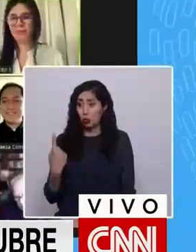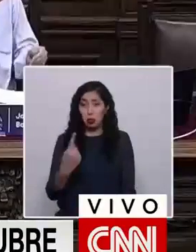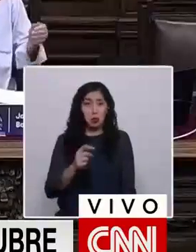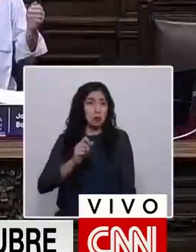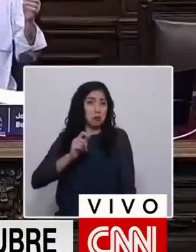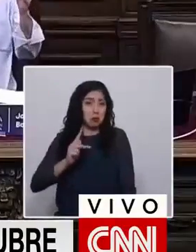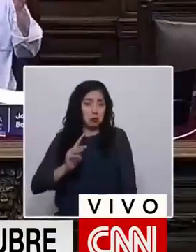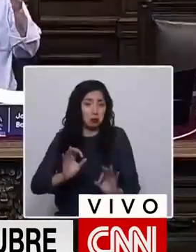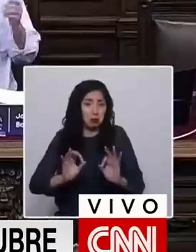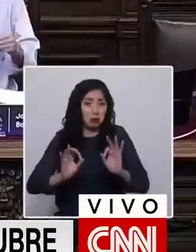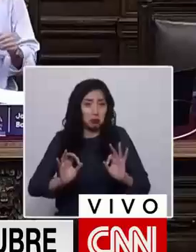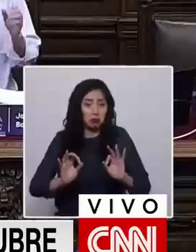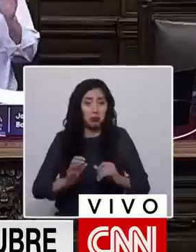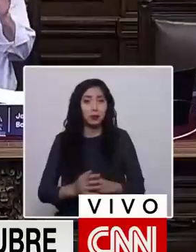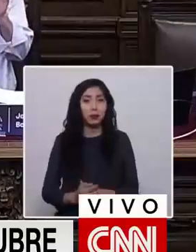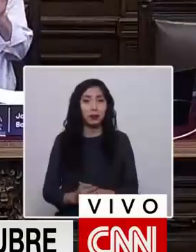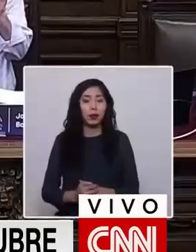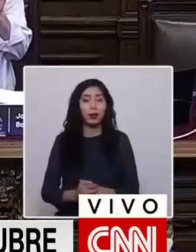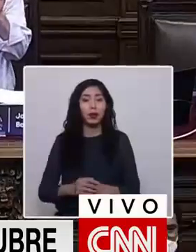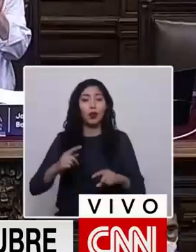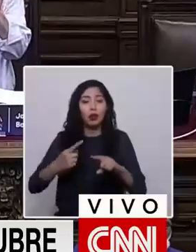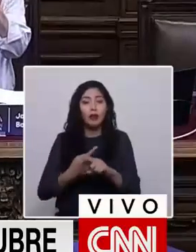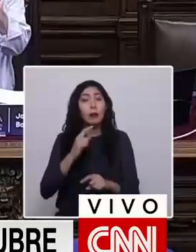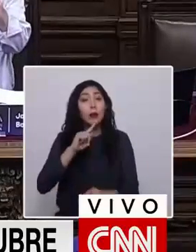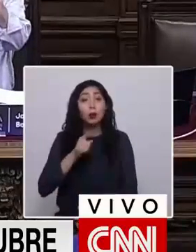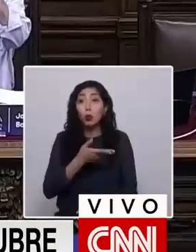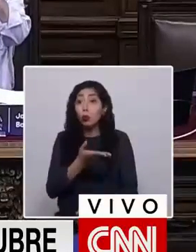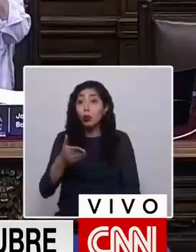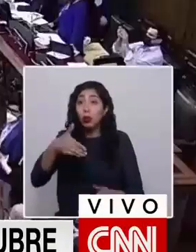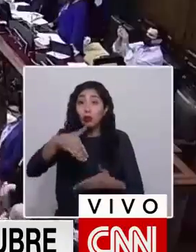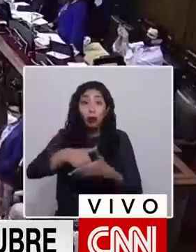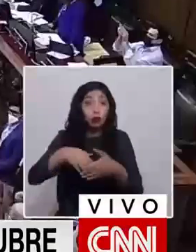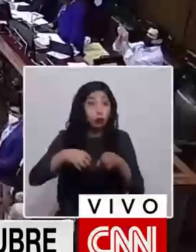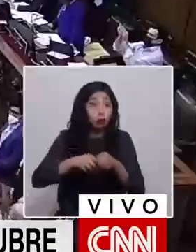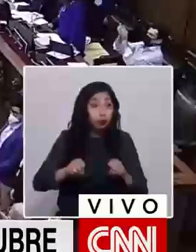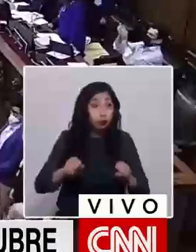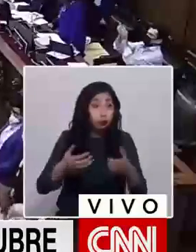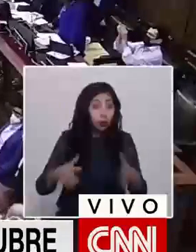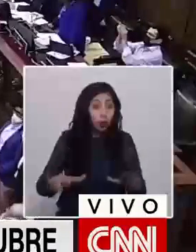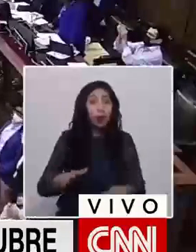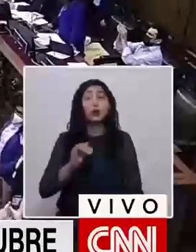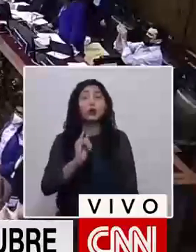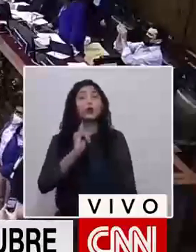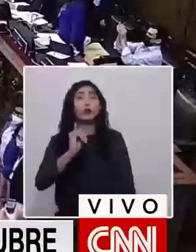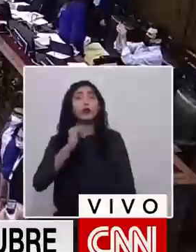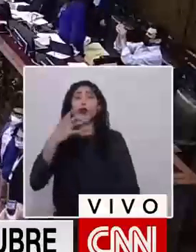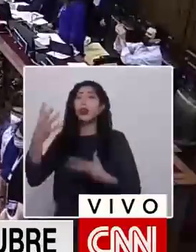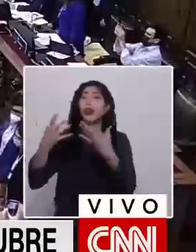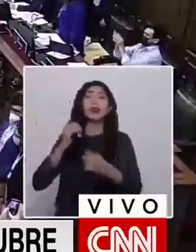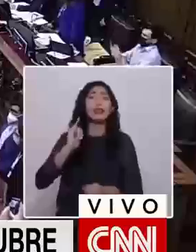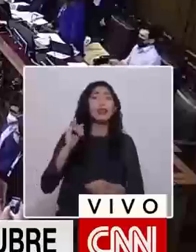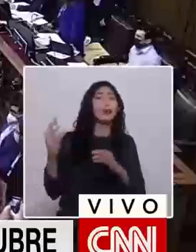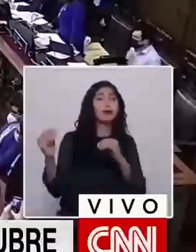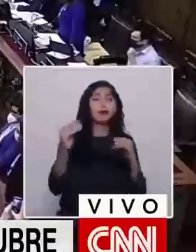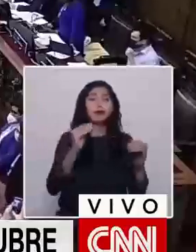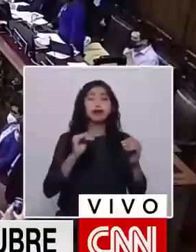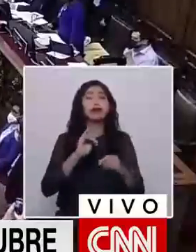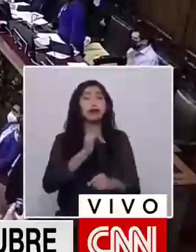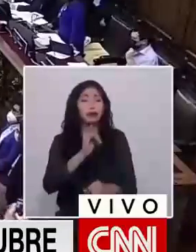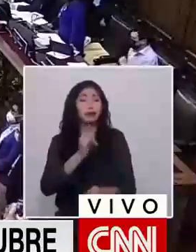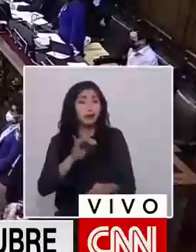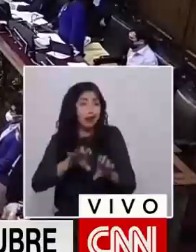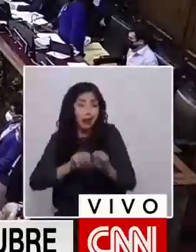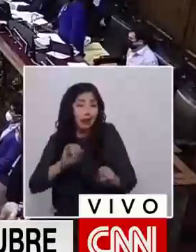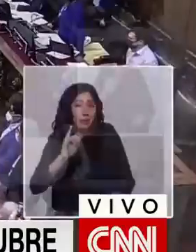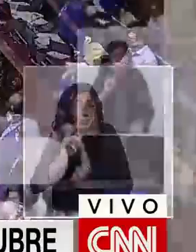simbólico por su cuenta. Ya sabemos, ya te contaba Vivi lo que está organizando la mesa de la convención. Así que esta primera semana, después de la vuelta, cuando se